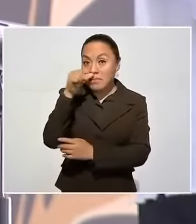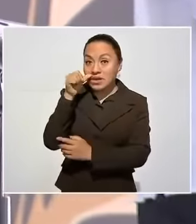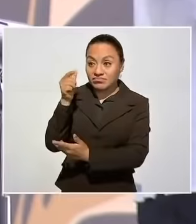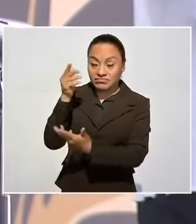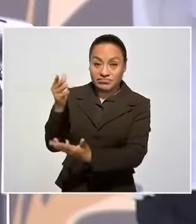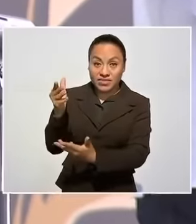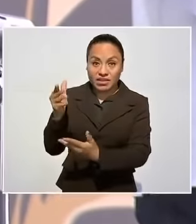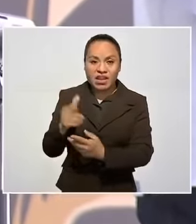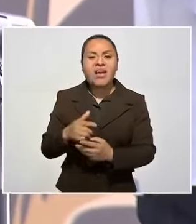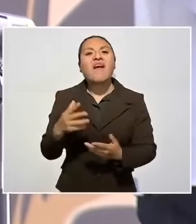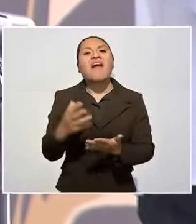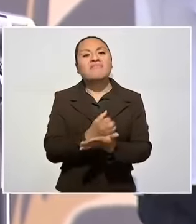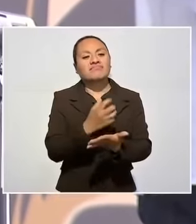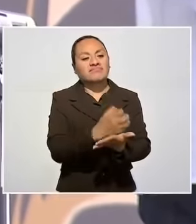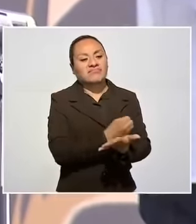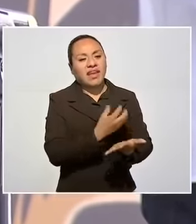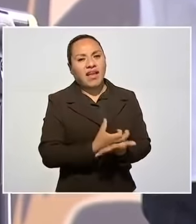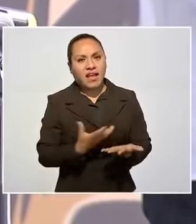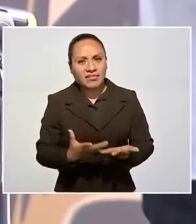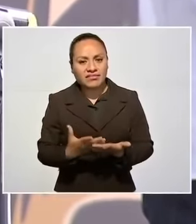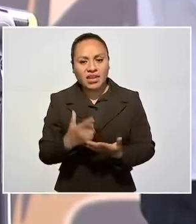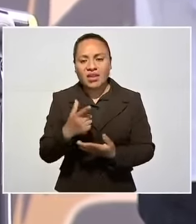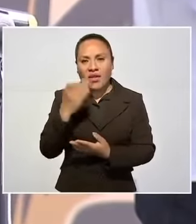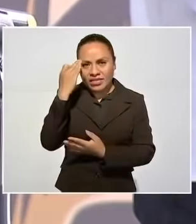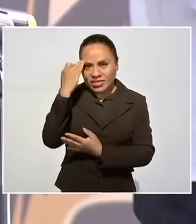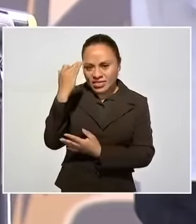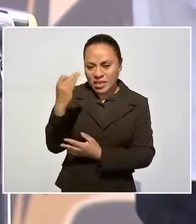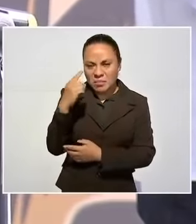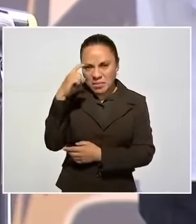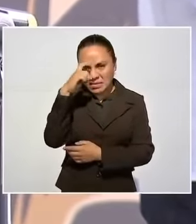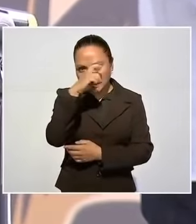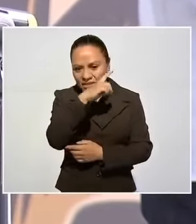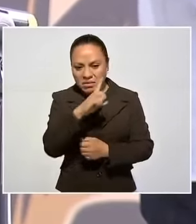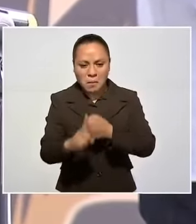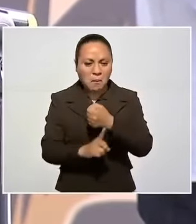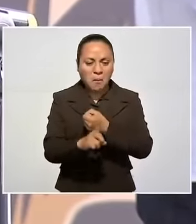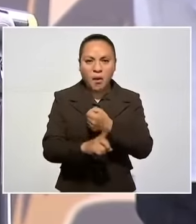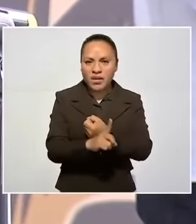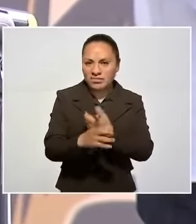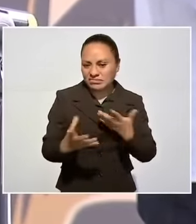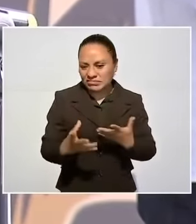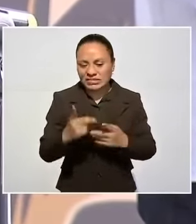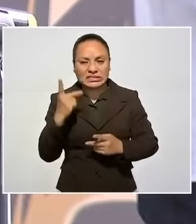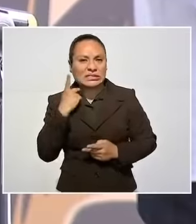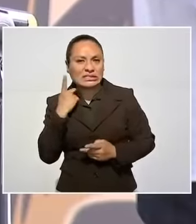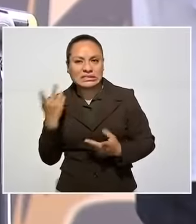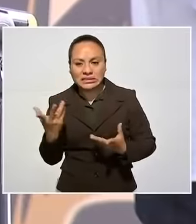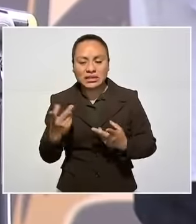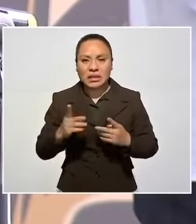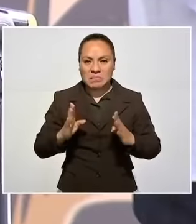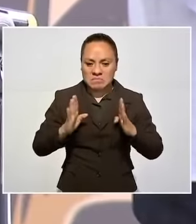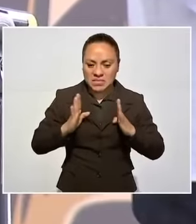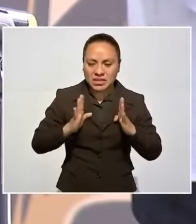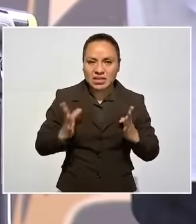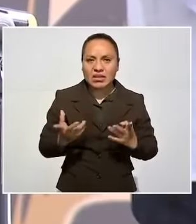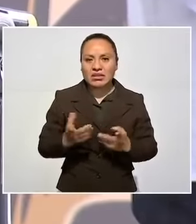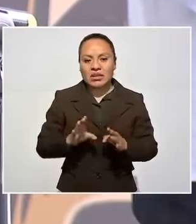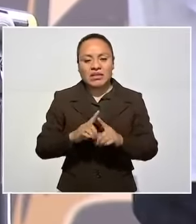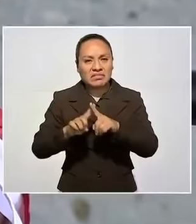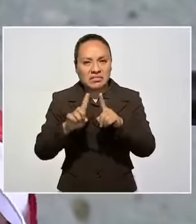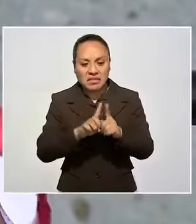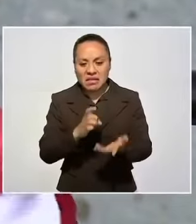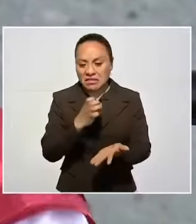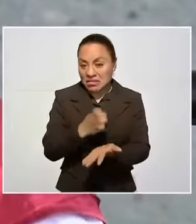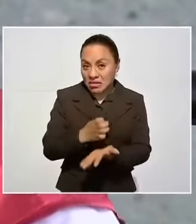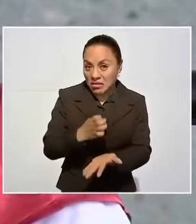Juárez consiguió en una época de conflictos de intereses políticos, militares, económicos